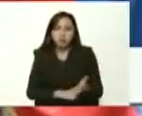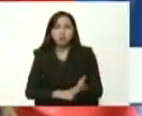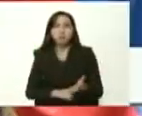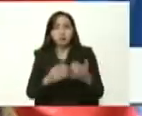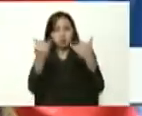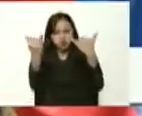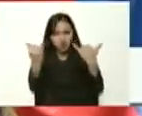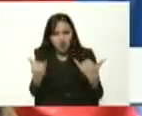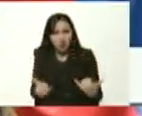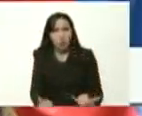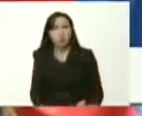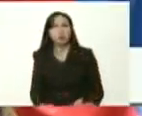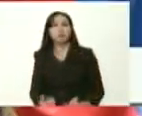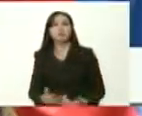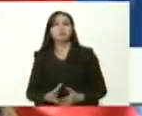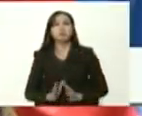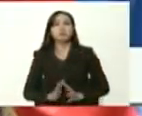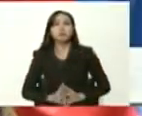independiente, imparcial,